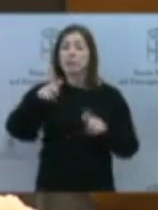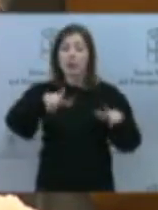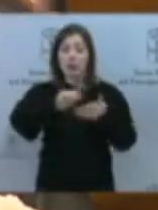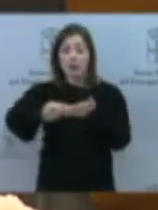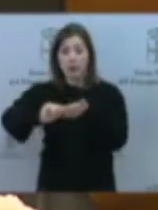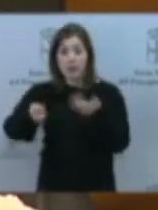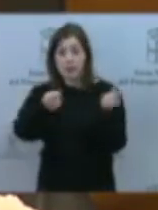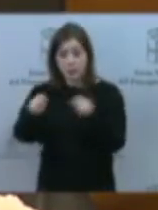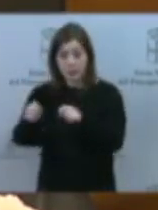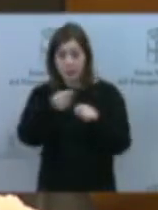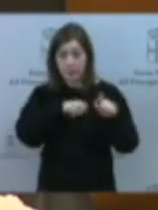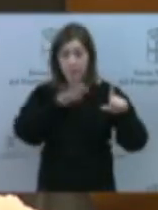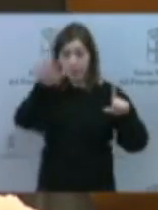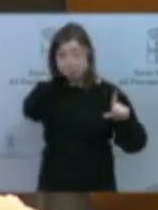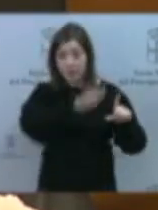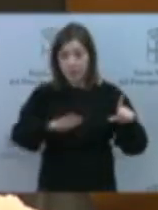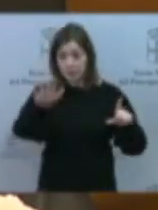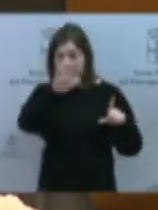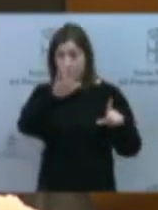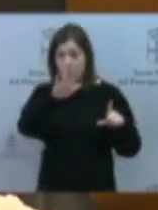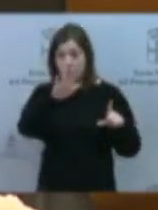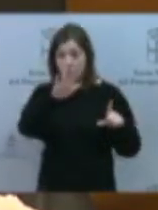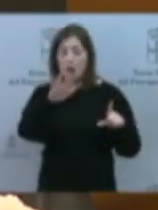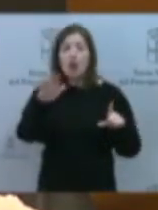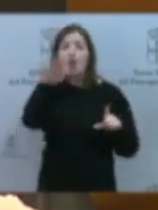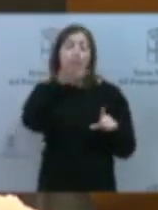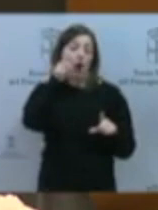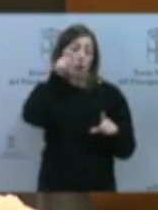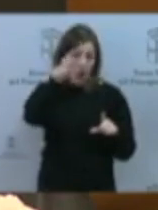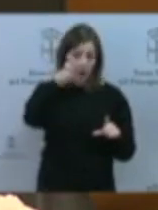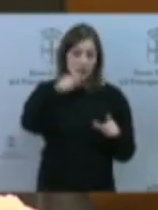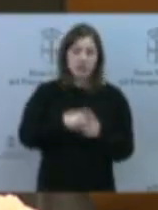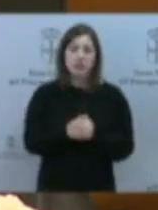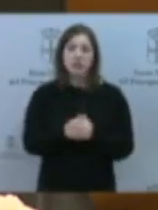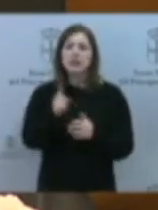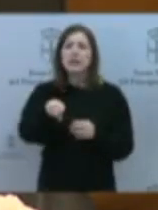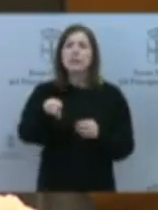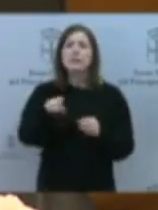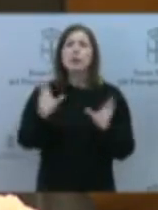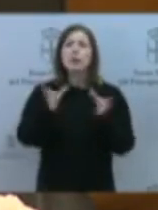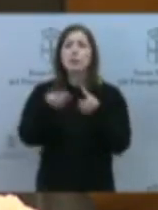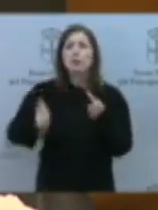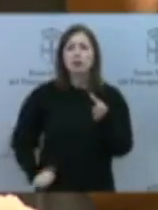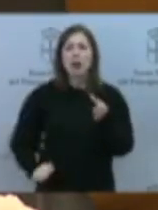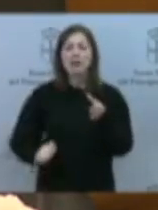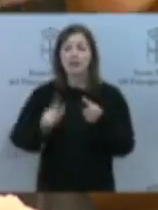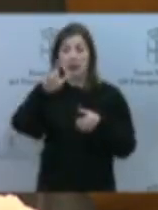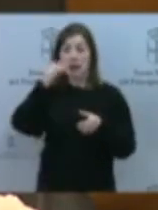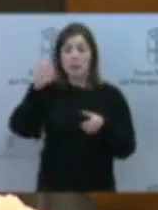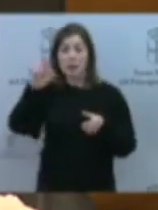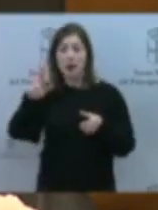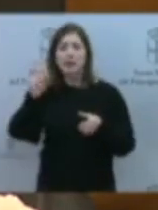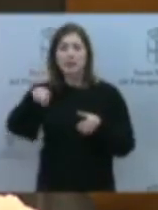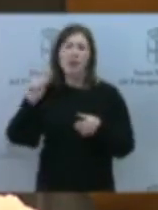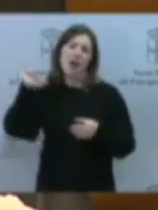periféricos, especialmente en las zonas rurales, ¿no? Igualmente, la plantilla de Liberbank lleva años sufriendo recortes y ajustes. El anterior proceso de fusión